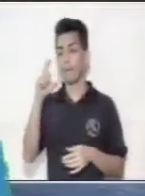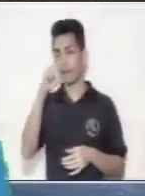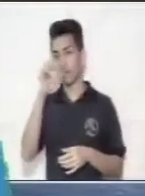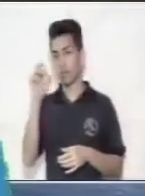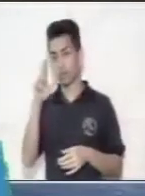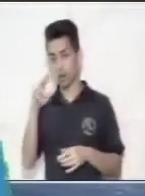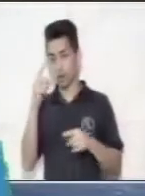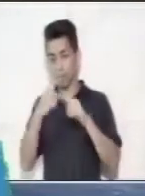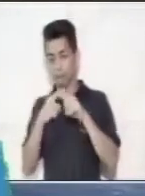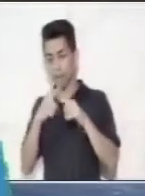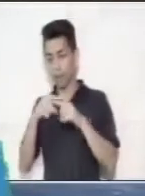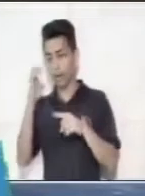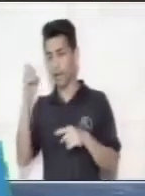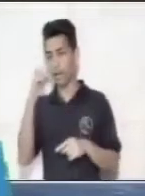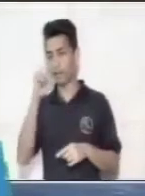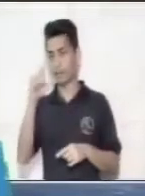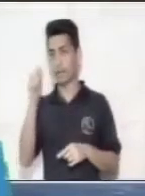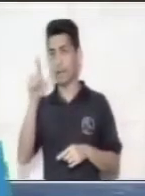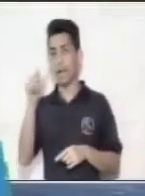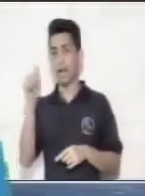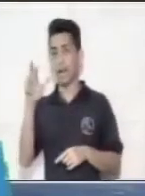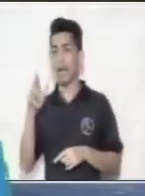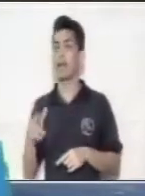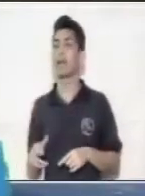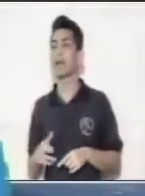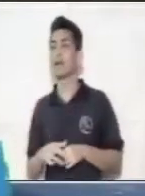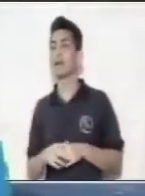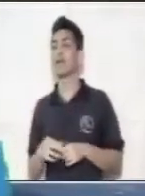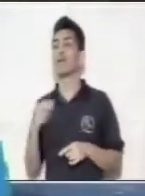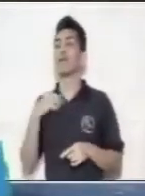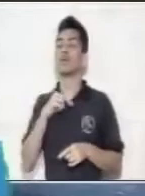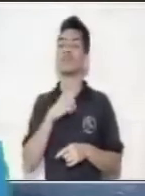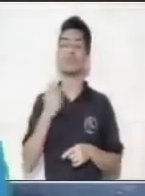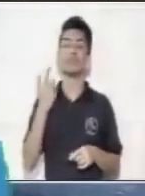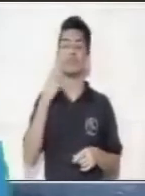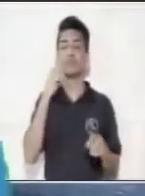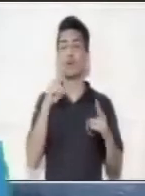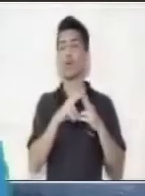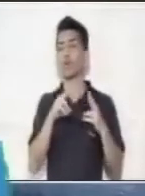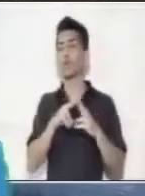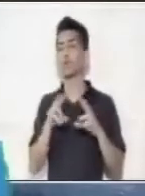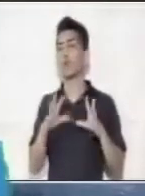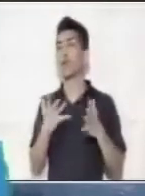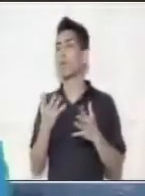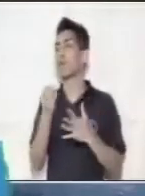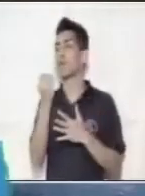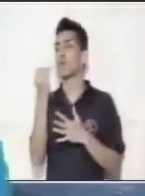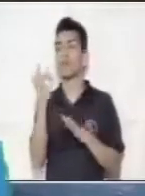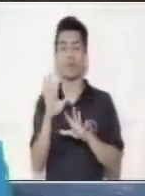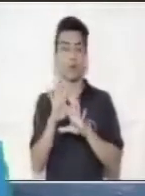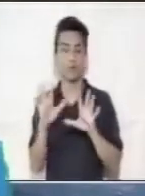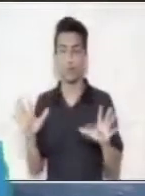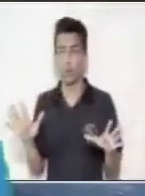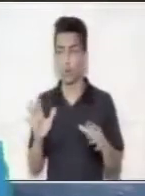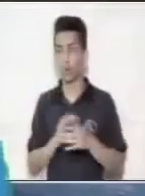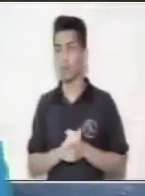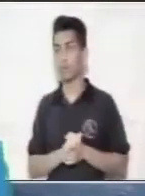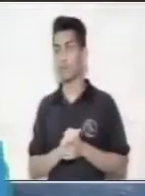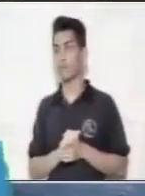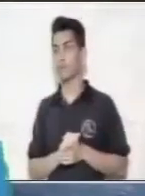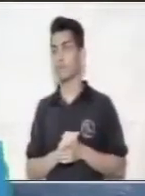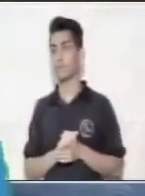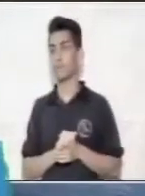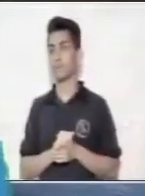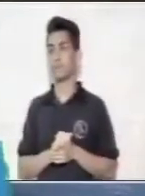escalar. Un escalar nosotros regularmente lo conocemos simplemente como un número, ¿sí? Va a ser un número